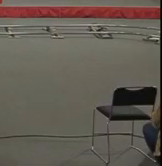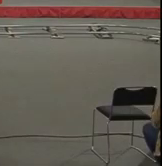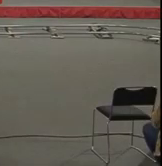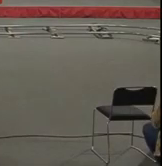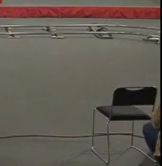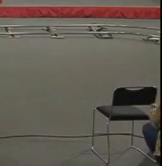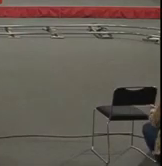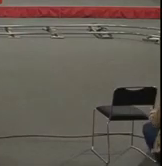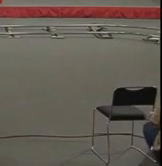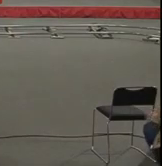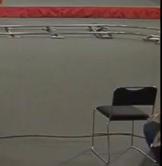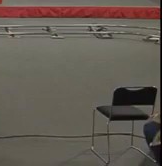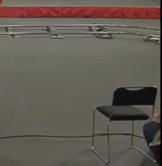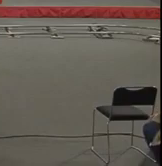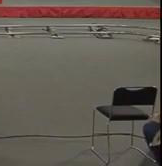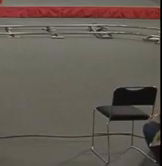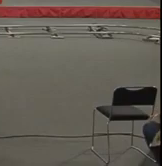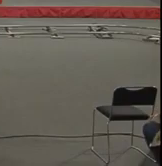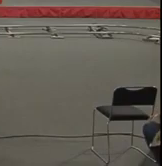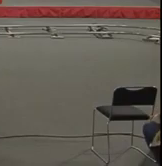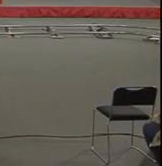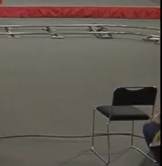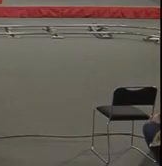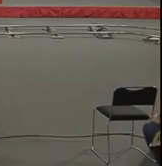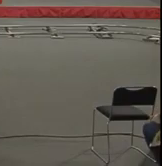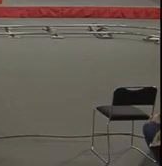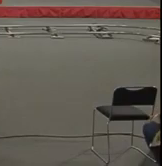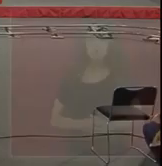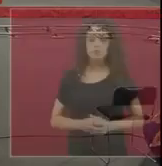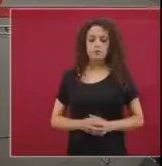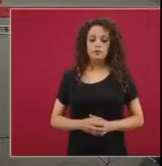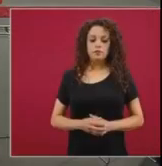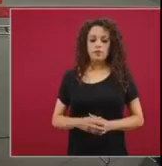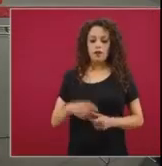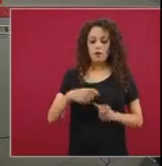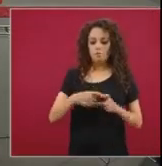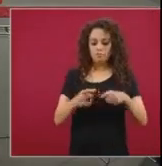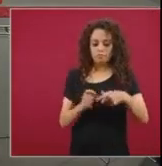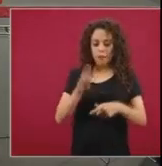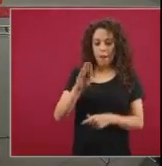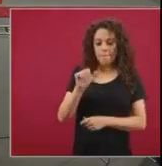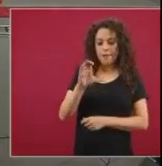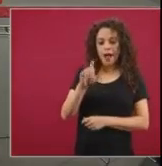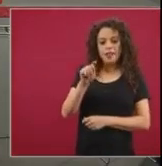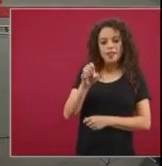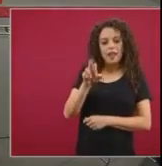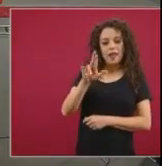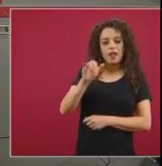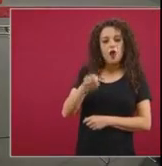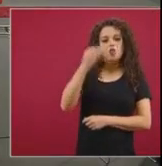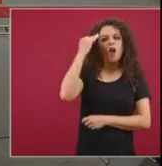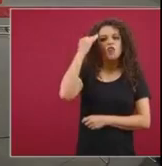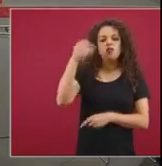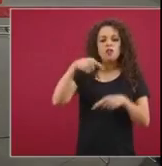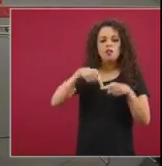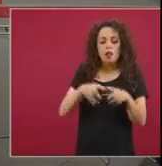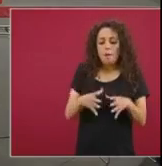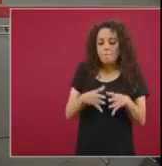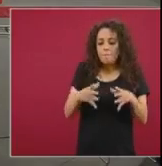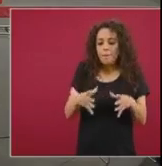de la bacteria, el tiempo que tarda en crecer, etcétera, no permiten que todas las poblaciones bacilares